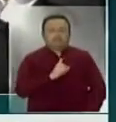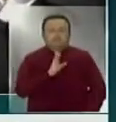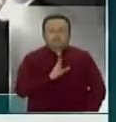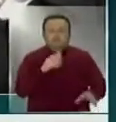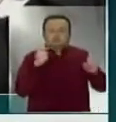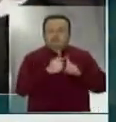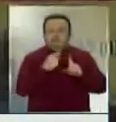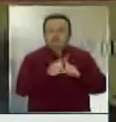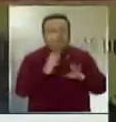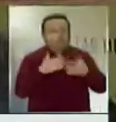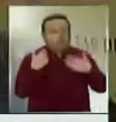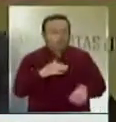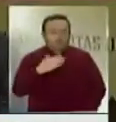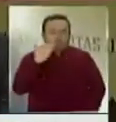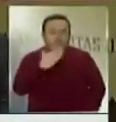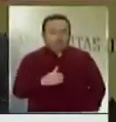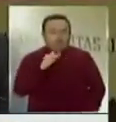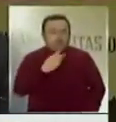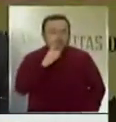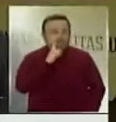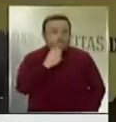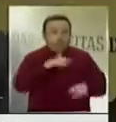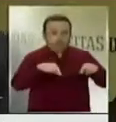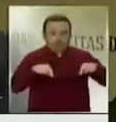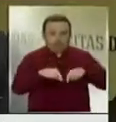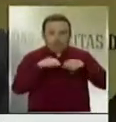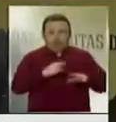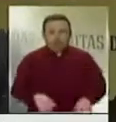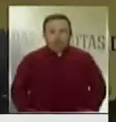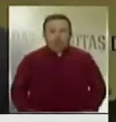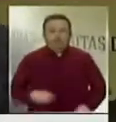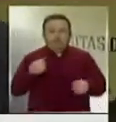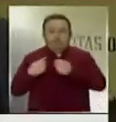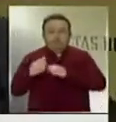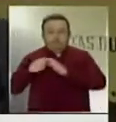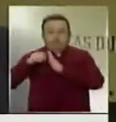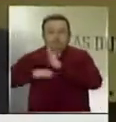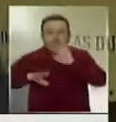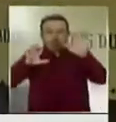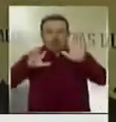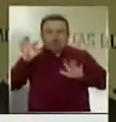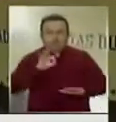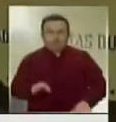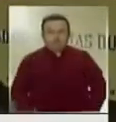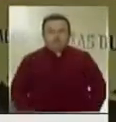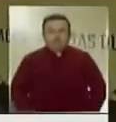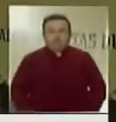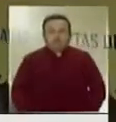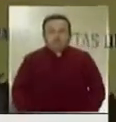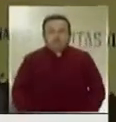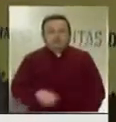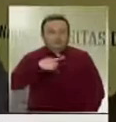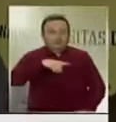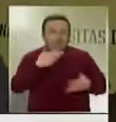sido 6 meses horribles. Y tenemos 2 locales nosotros acá y la venta bajó a un 10%, ¿no?